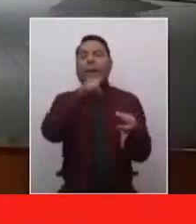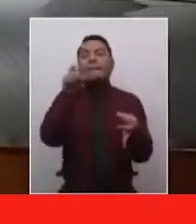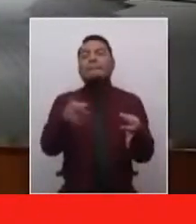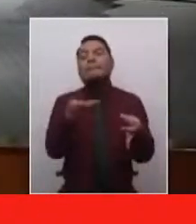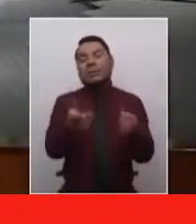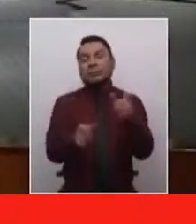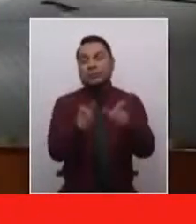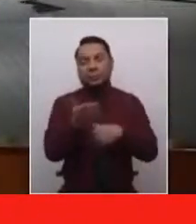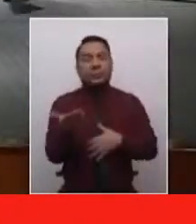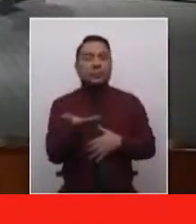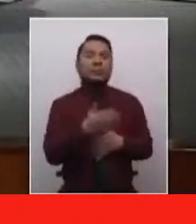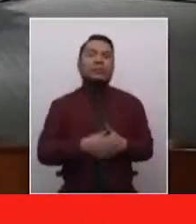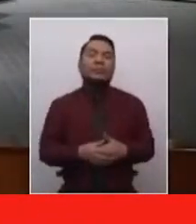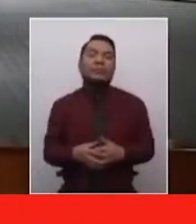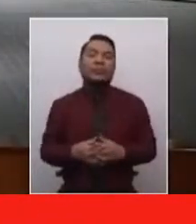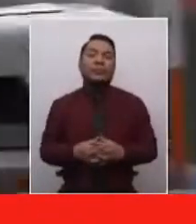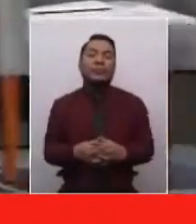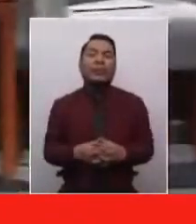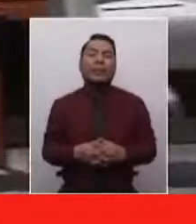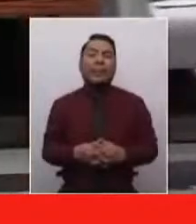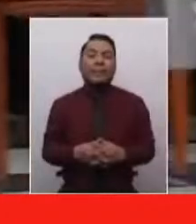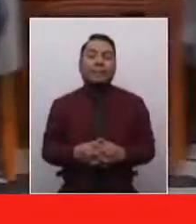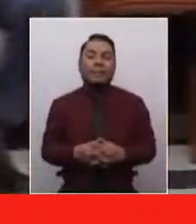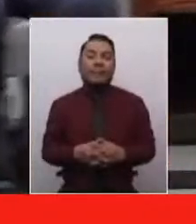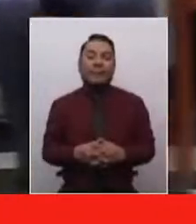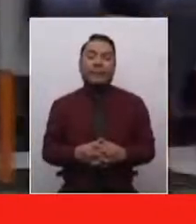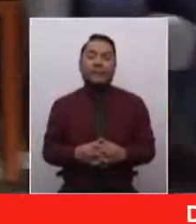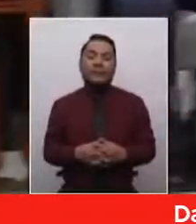pregunta ciudadana. Adelante, por favor.